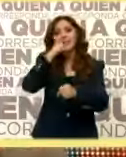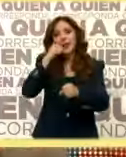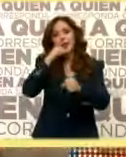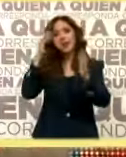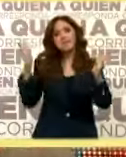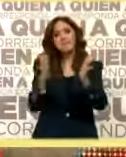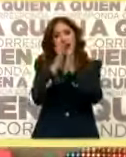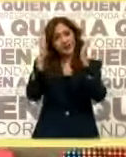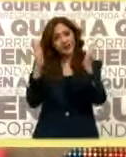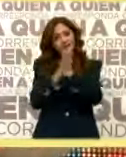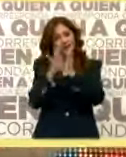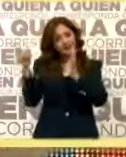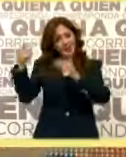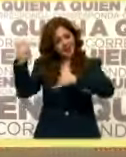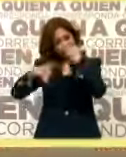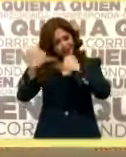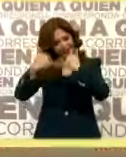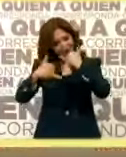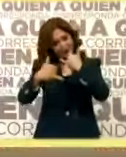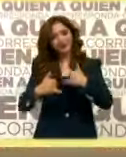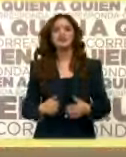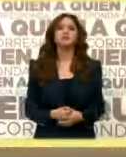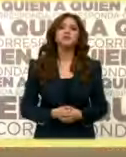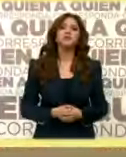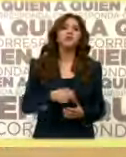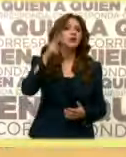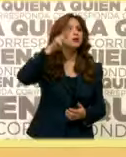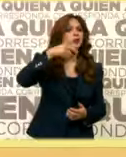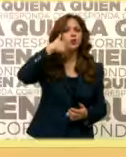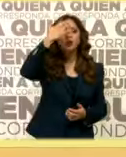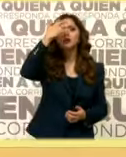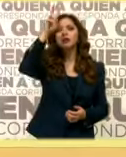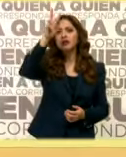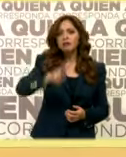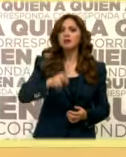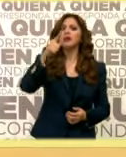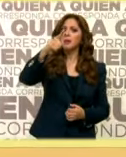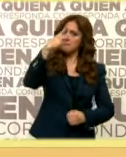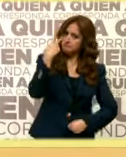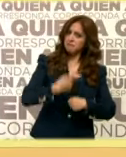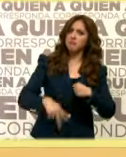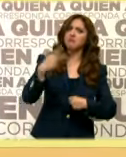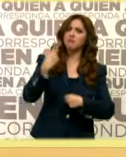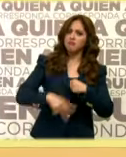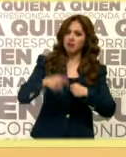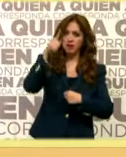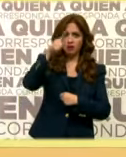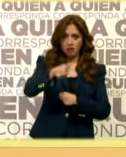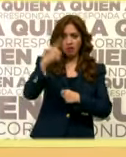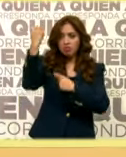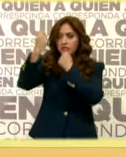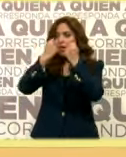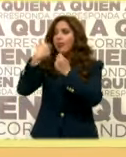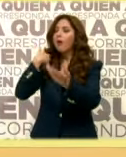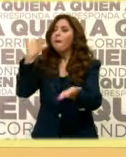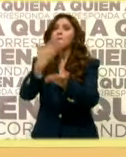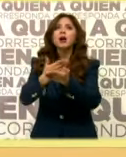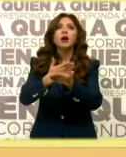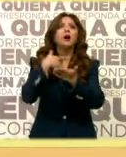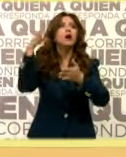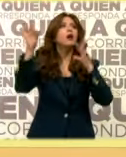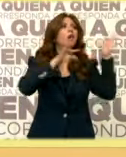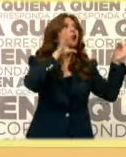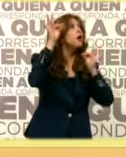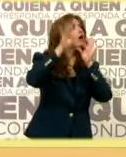¡Qué padres! Y yo algunos más de conocerlas. Oye, Covadonga, siguen siendo un peligro, en serio. Es maravillosa esa tienda, me encanta, la gozo. Es la Casa